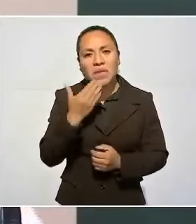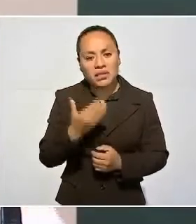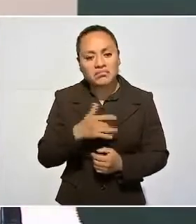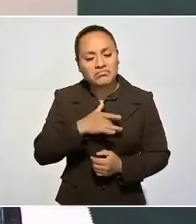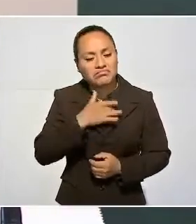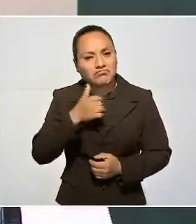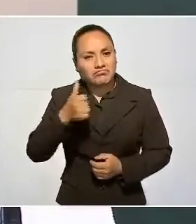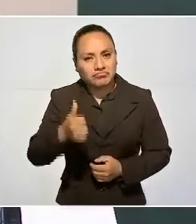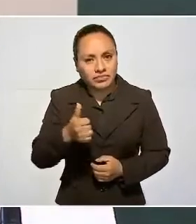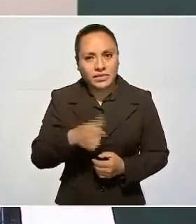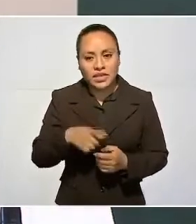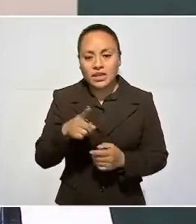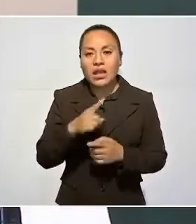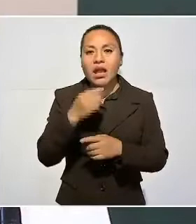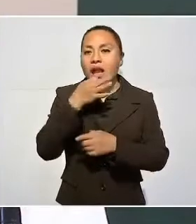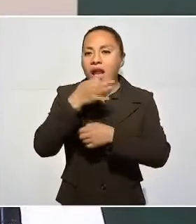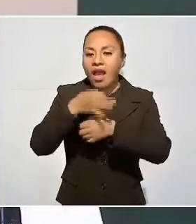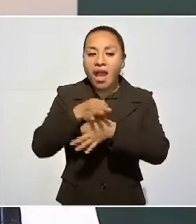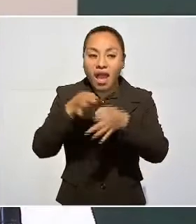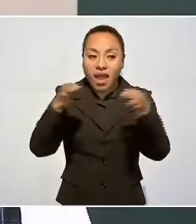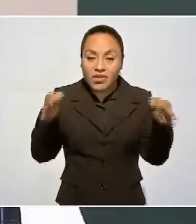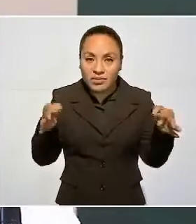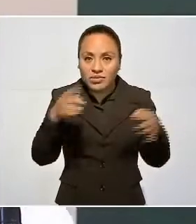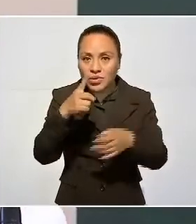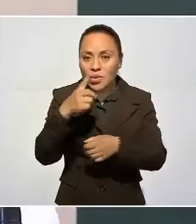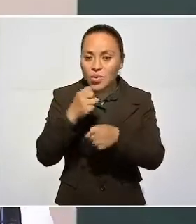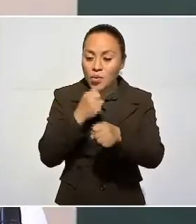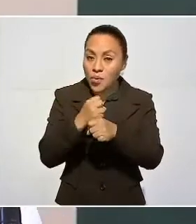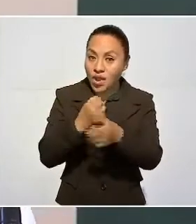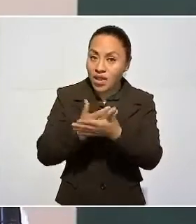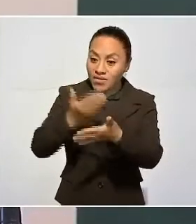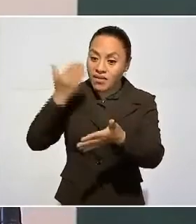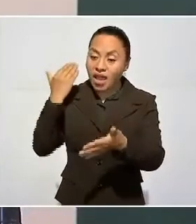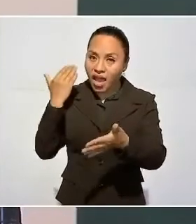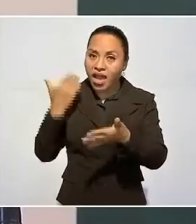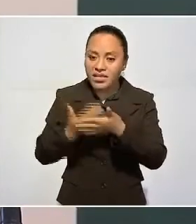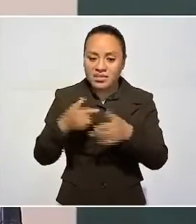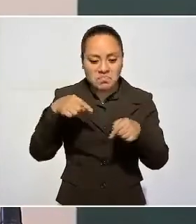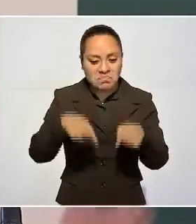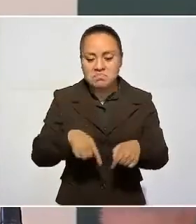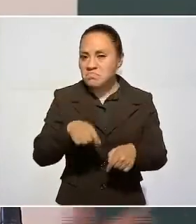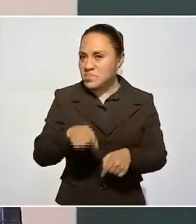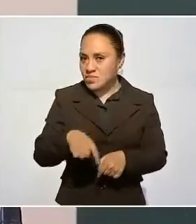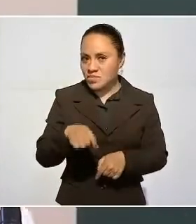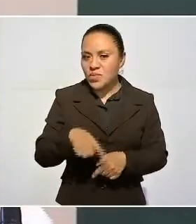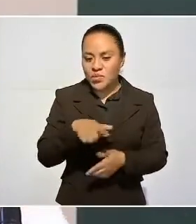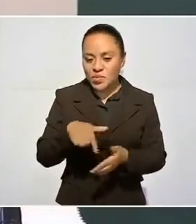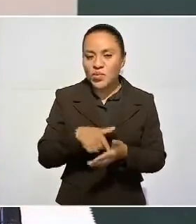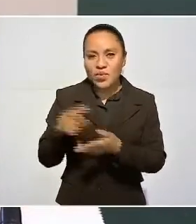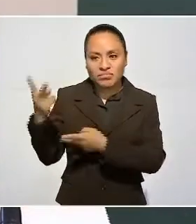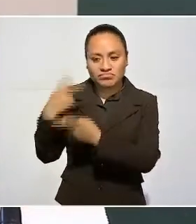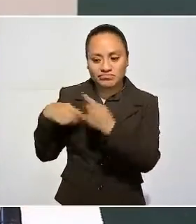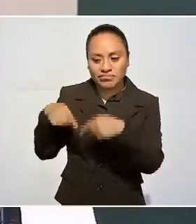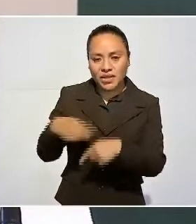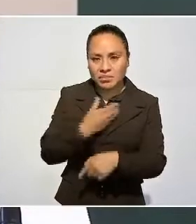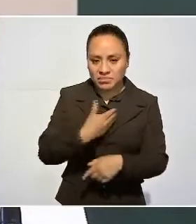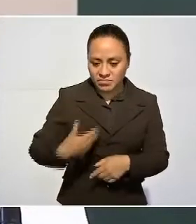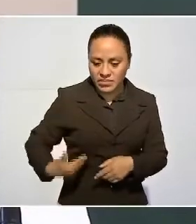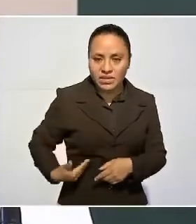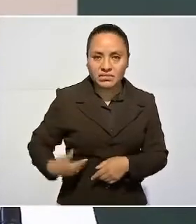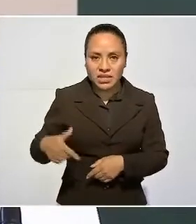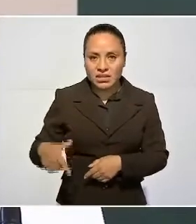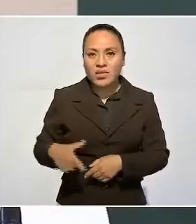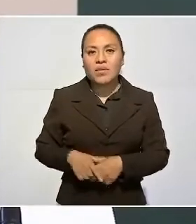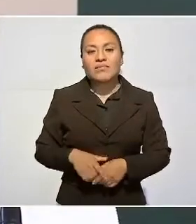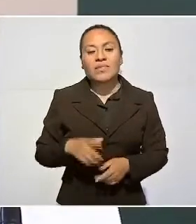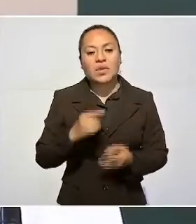lo anunció hace un año el señor presidente de la República en este mismo lugar y como lo ha referido el señor presidente